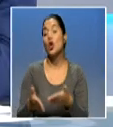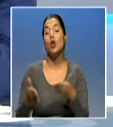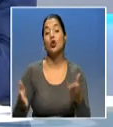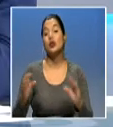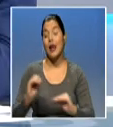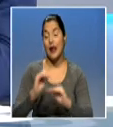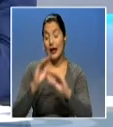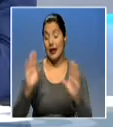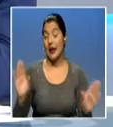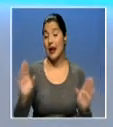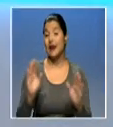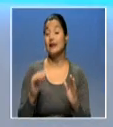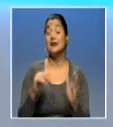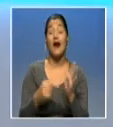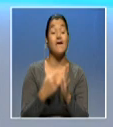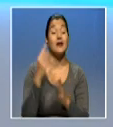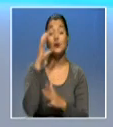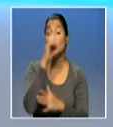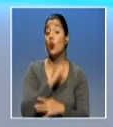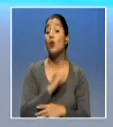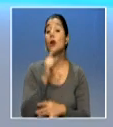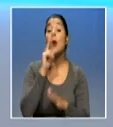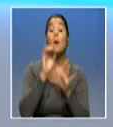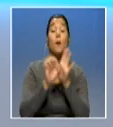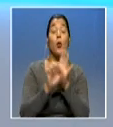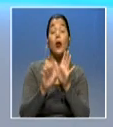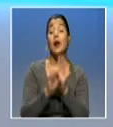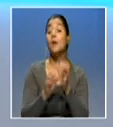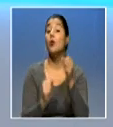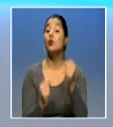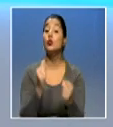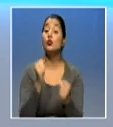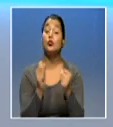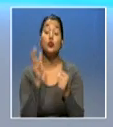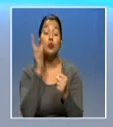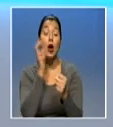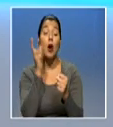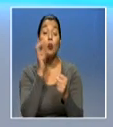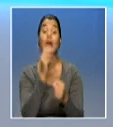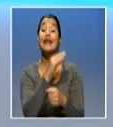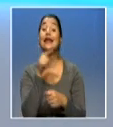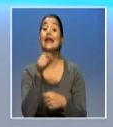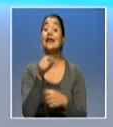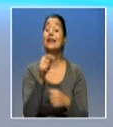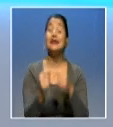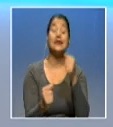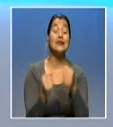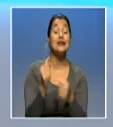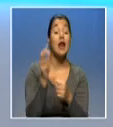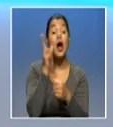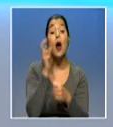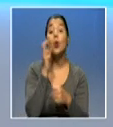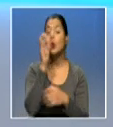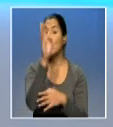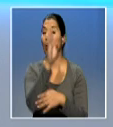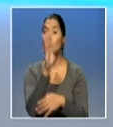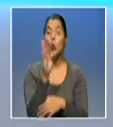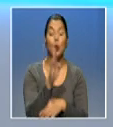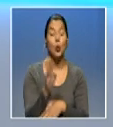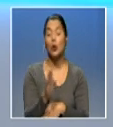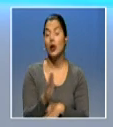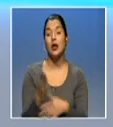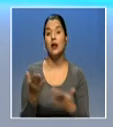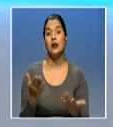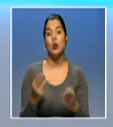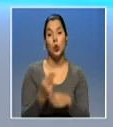hacen manifestaciones con relación al famoso audio y el audio nunca se reprodujo en la audiencia. Entonces,